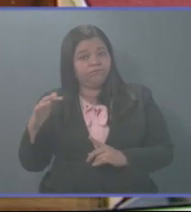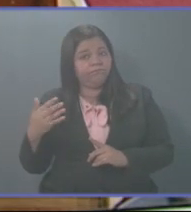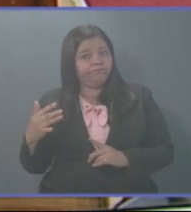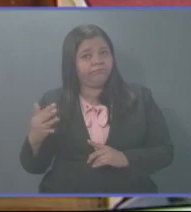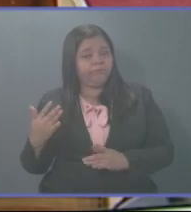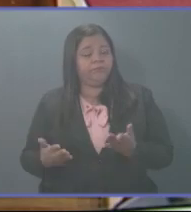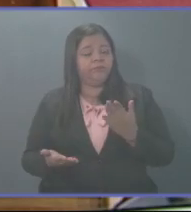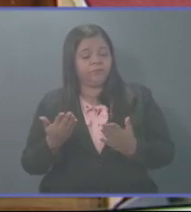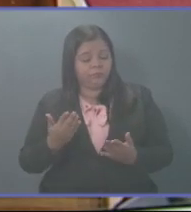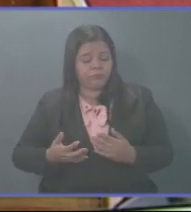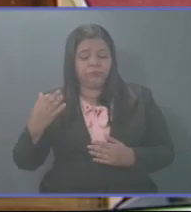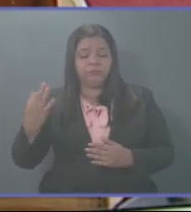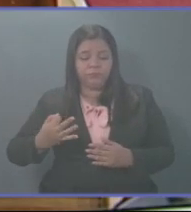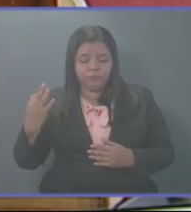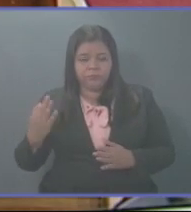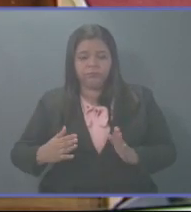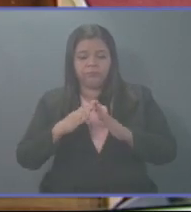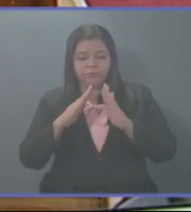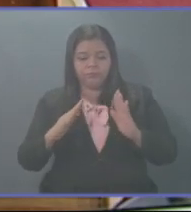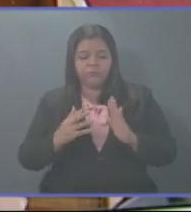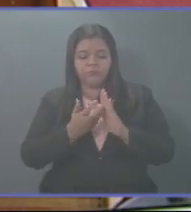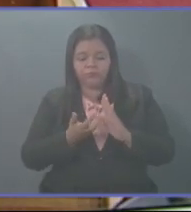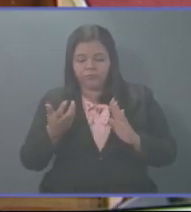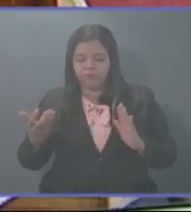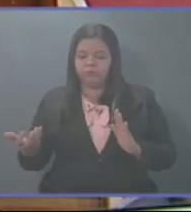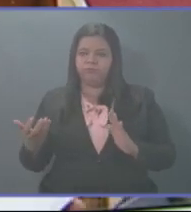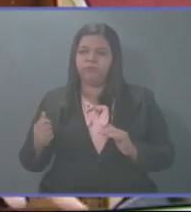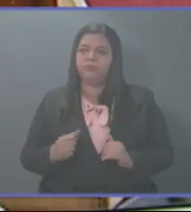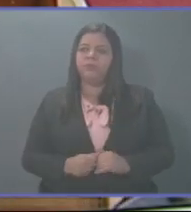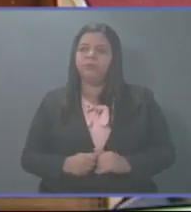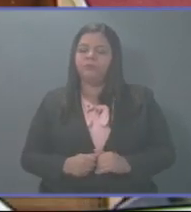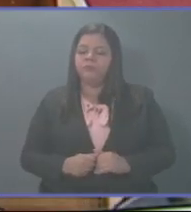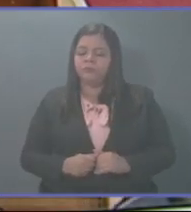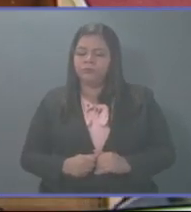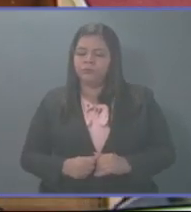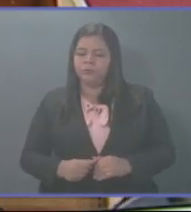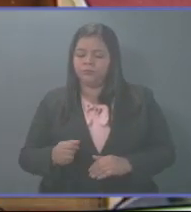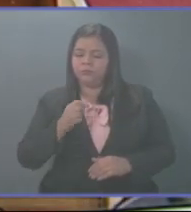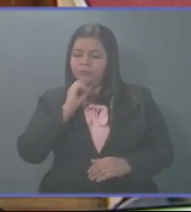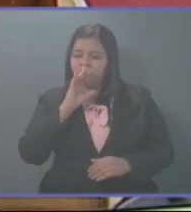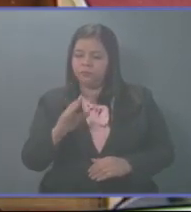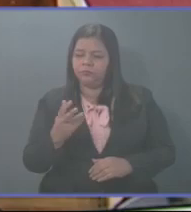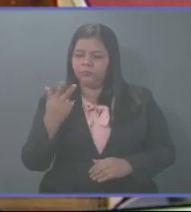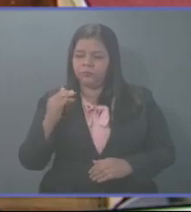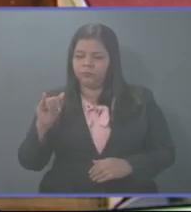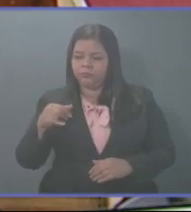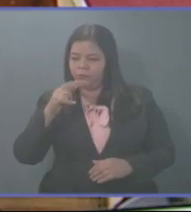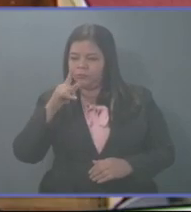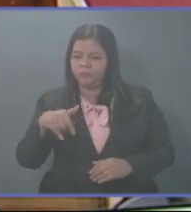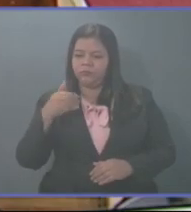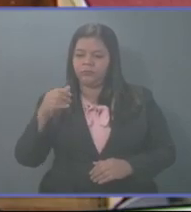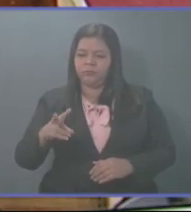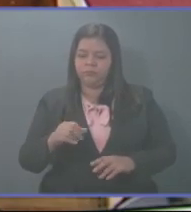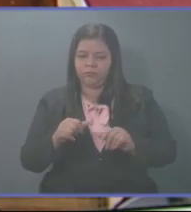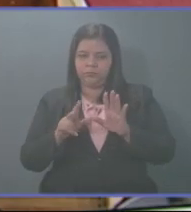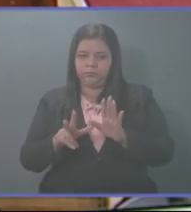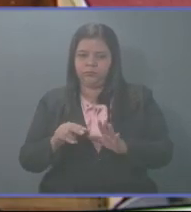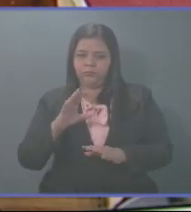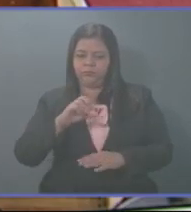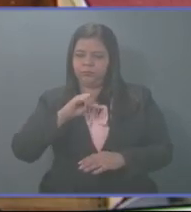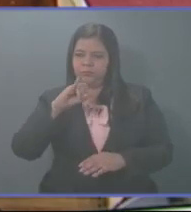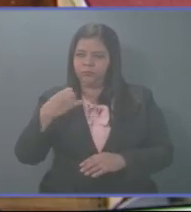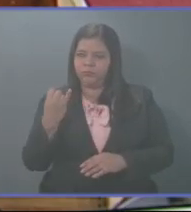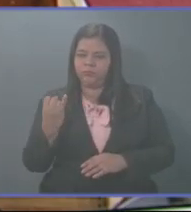de desplazamiento forzado. Expresan los mocionantes que el 13 de julio de 2018 la Sala de lo